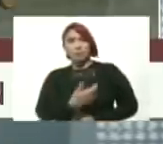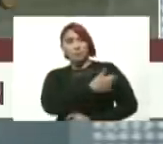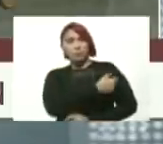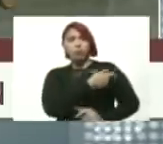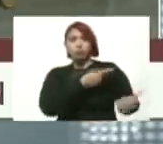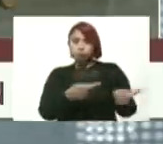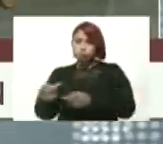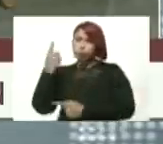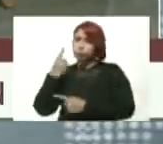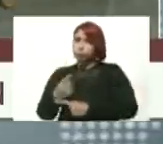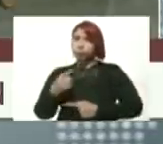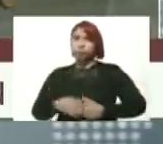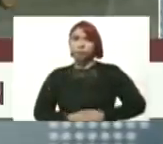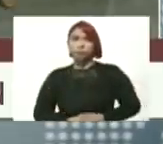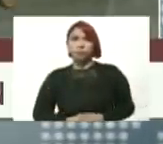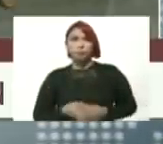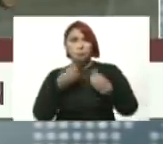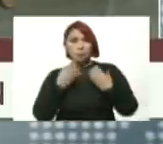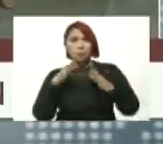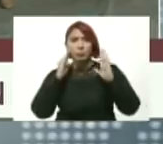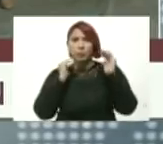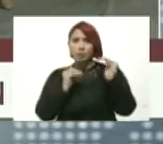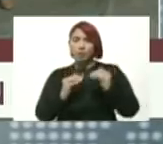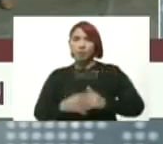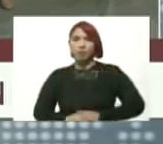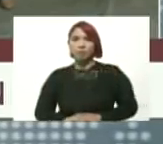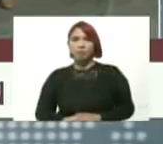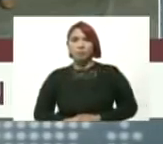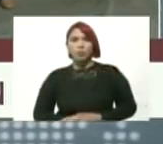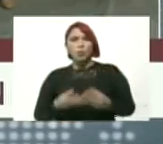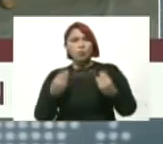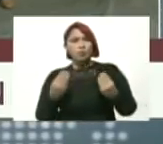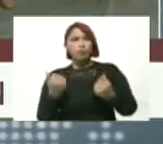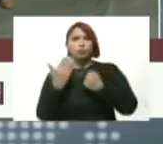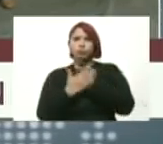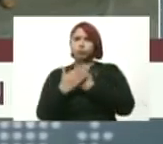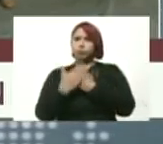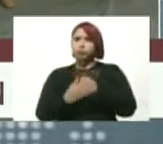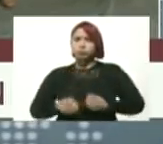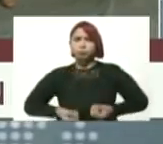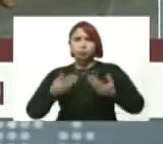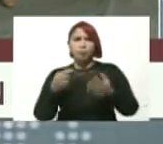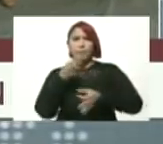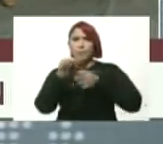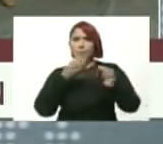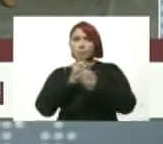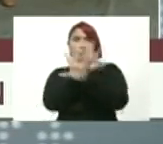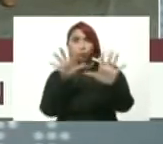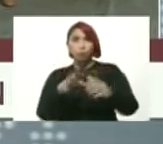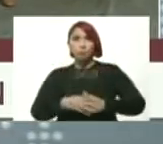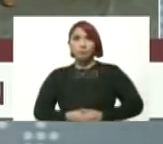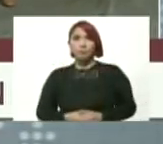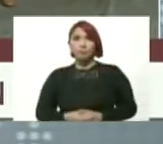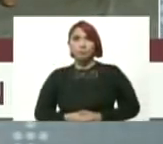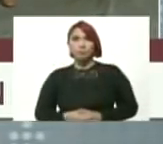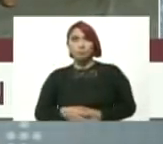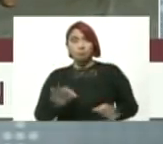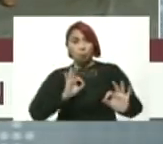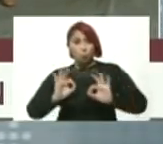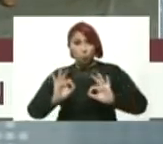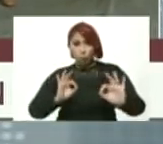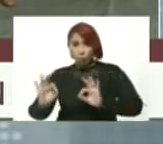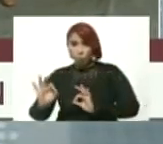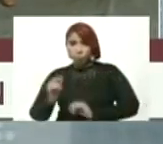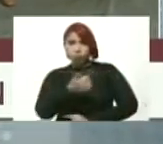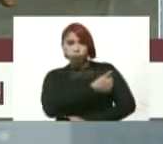recibida bien atendida con mucho cariño se le dan las explicaciones se le prepara se le